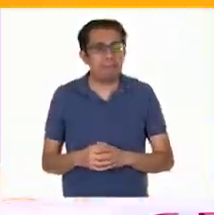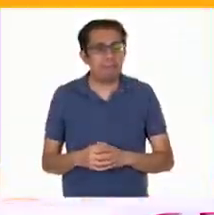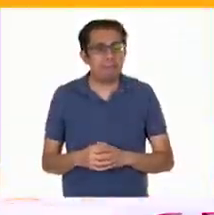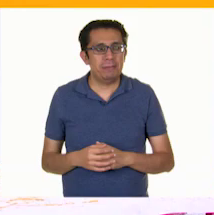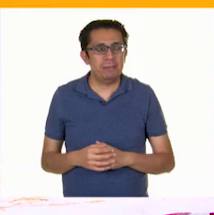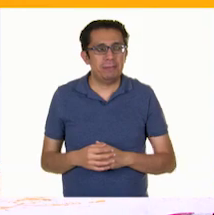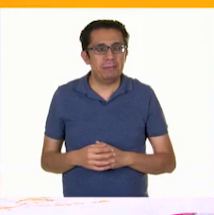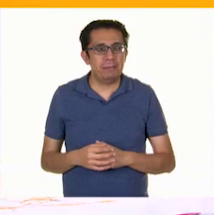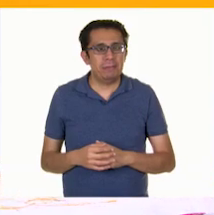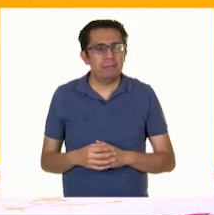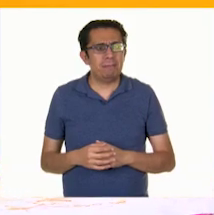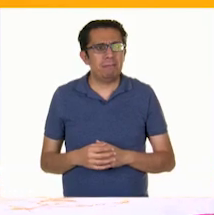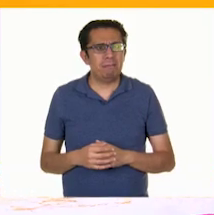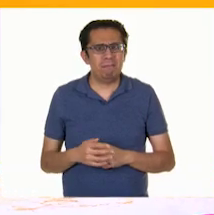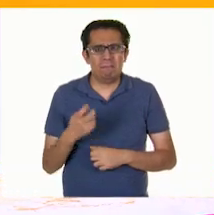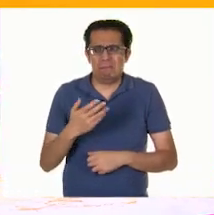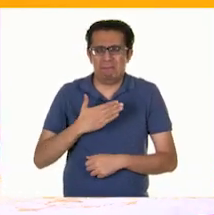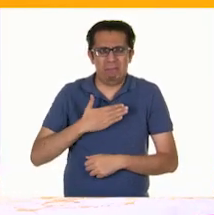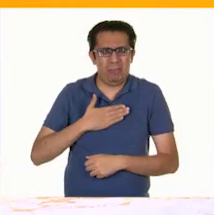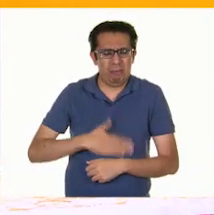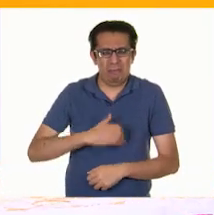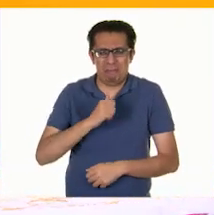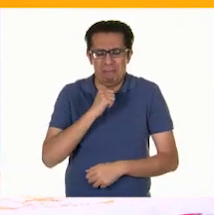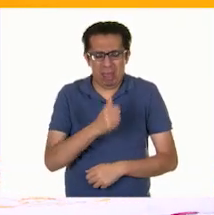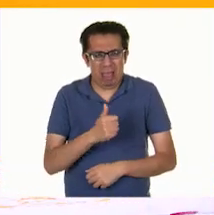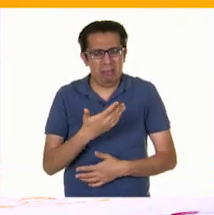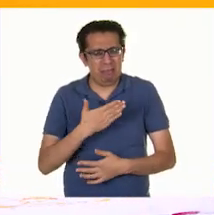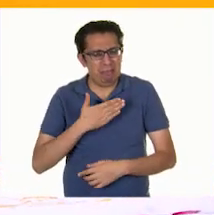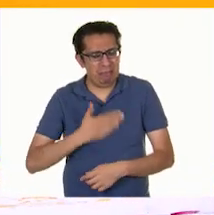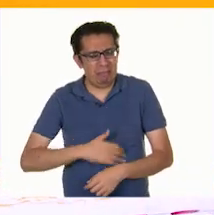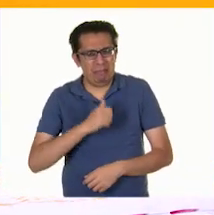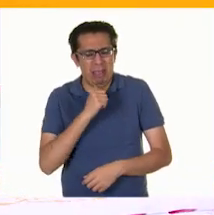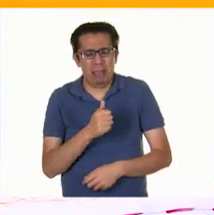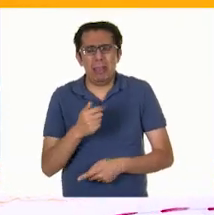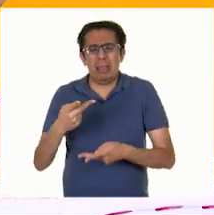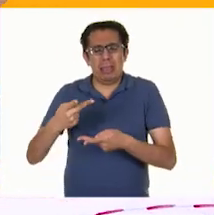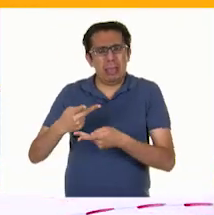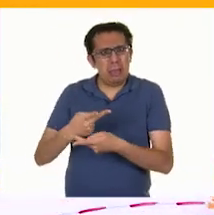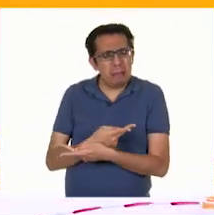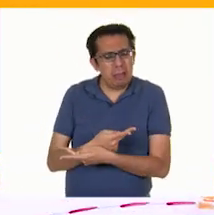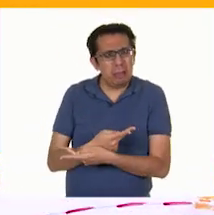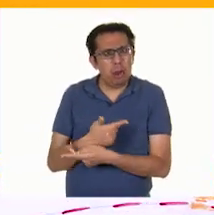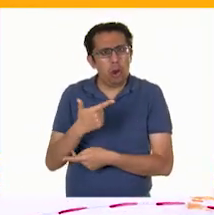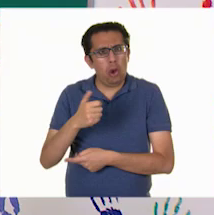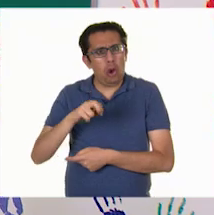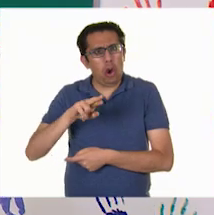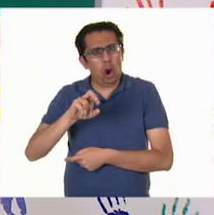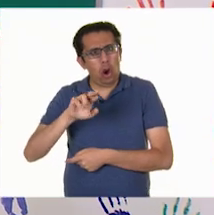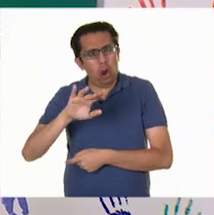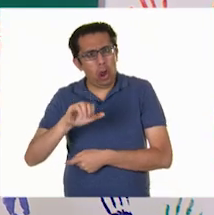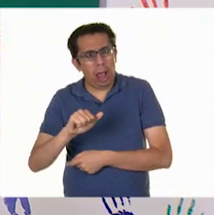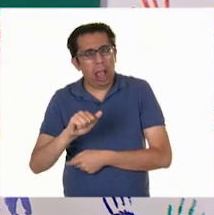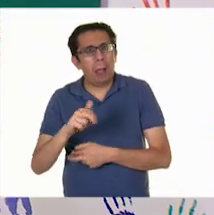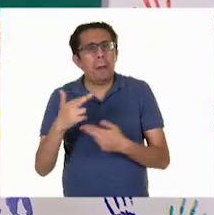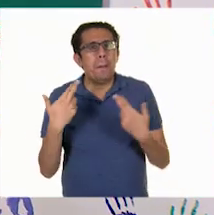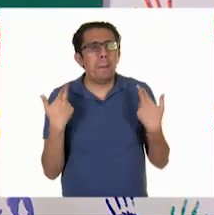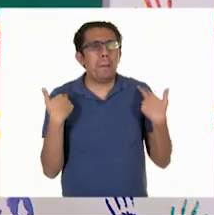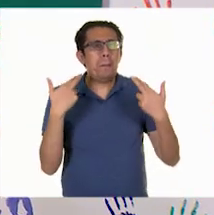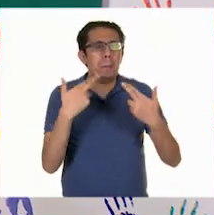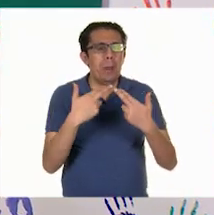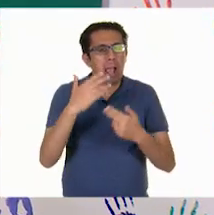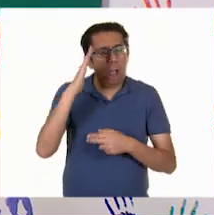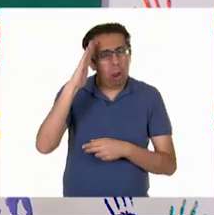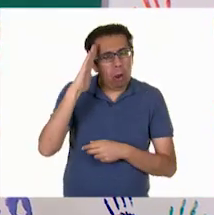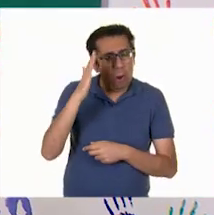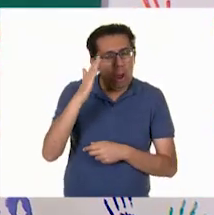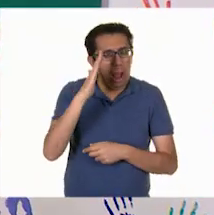Ay, no, no, no, no es justo, no es justo, no es justo. ¿Qué pasa, Gloria? Ay, hola, maestro. Hola,